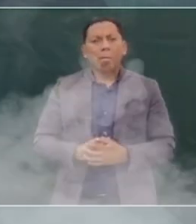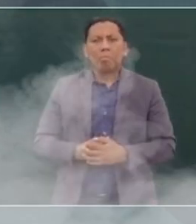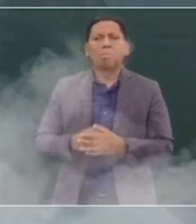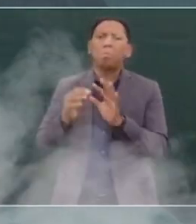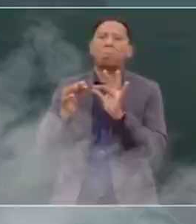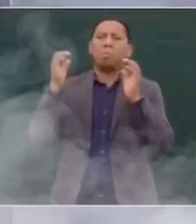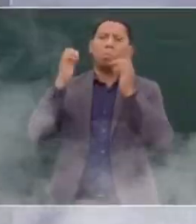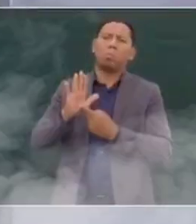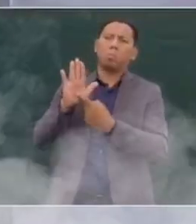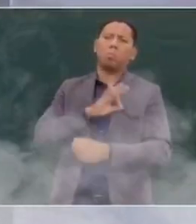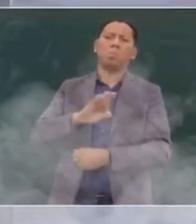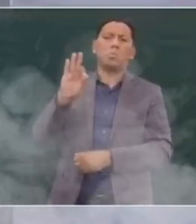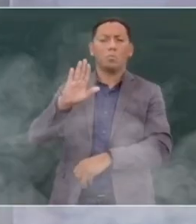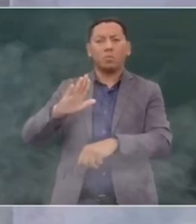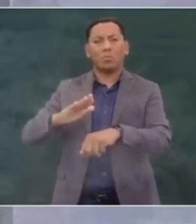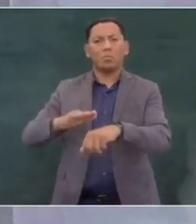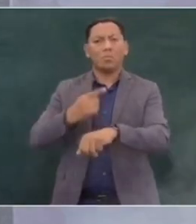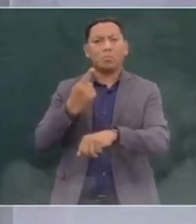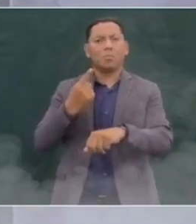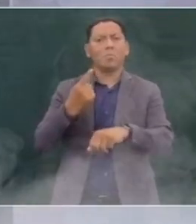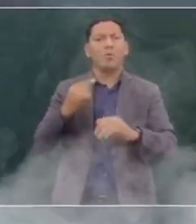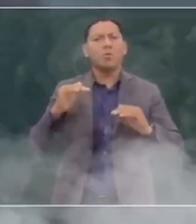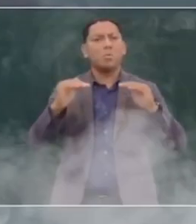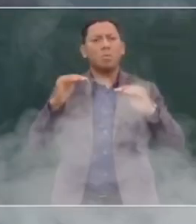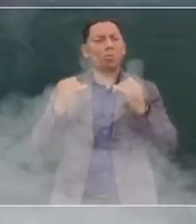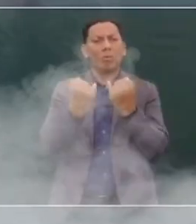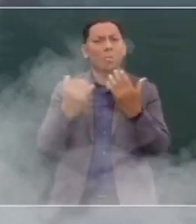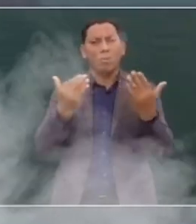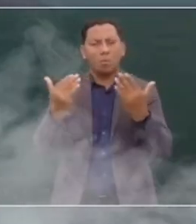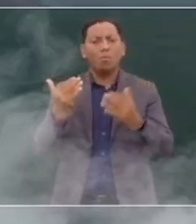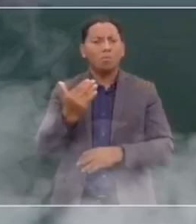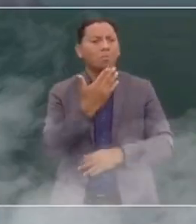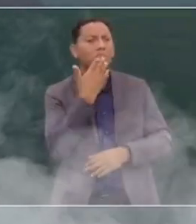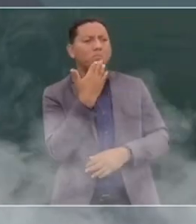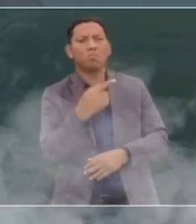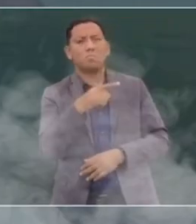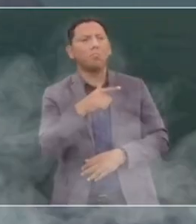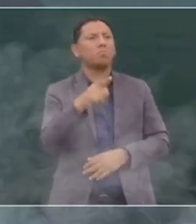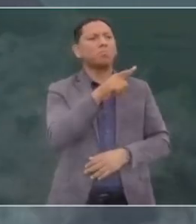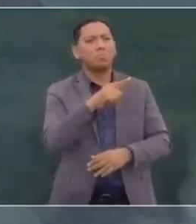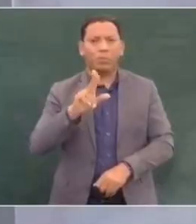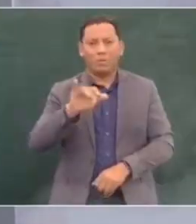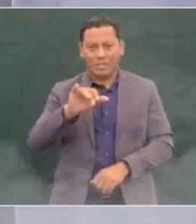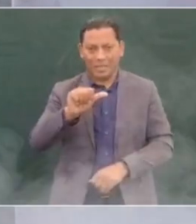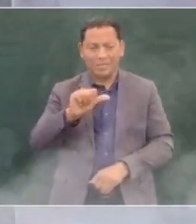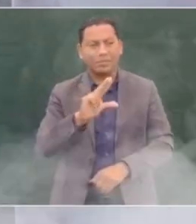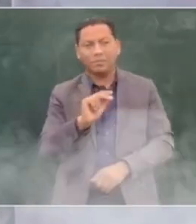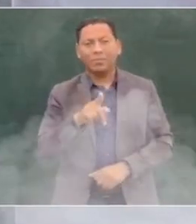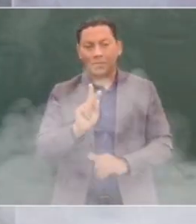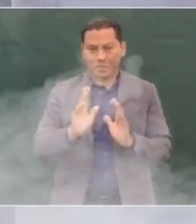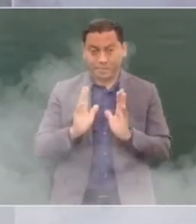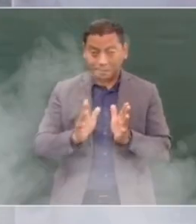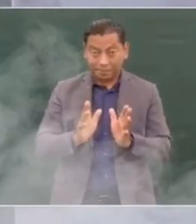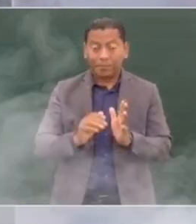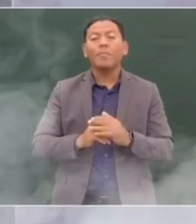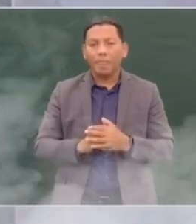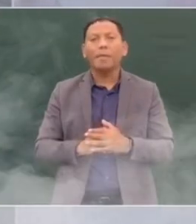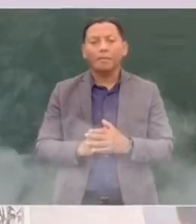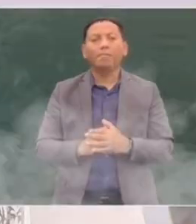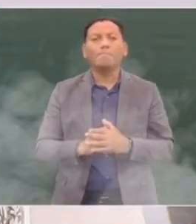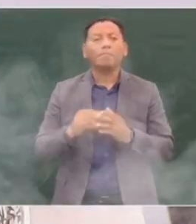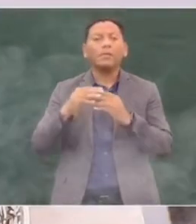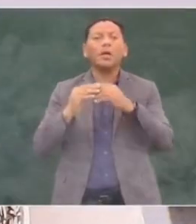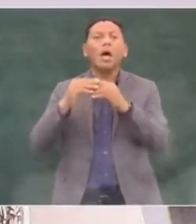exponer porque al mismo tiempo le está yendo bien a la mayoría de los mexicanos. Ya hay